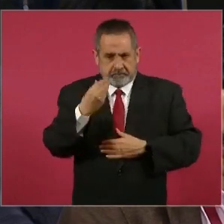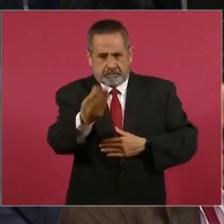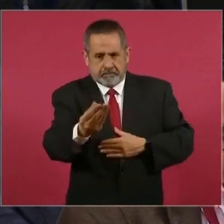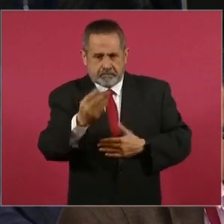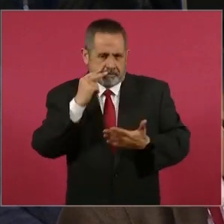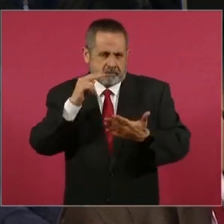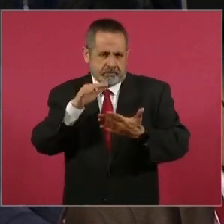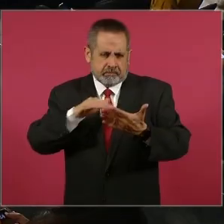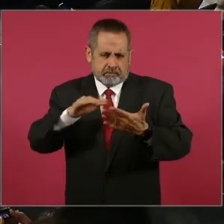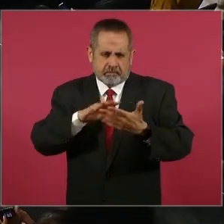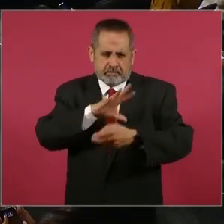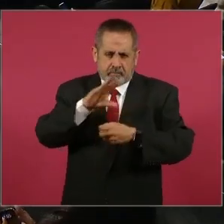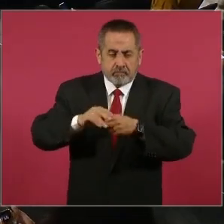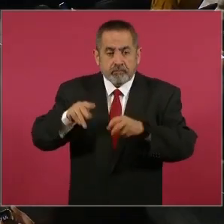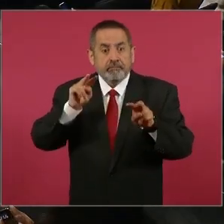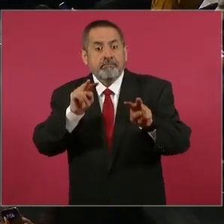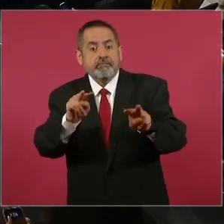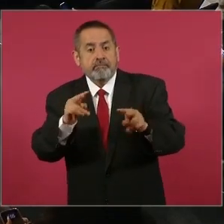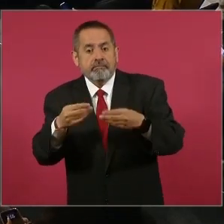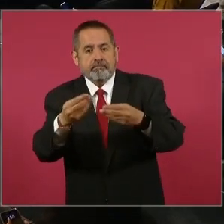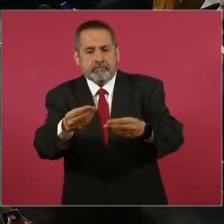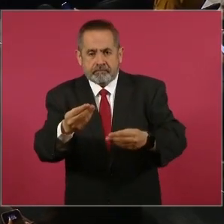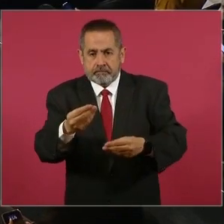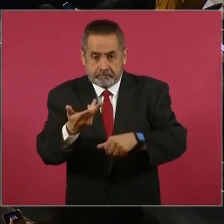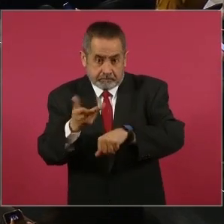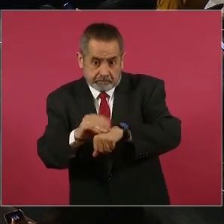lo vieran todos los cubanos me lo permite